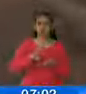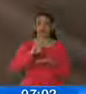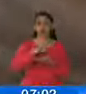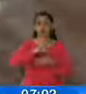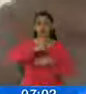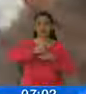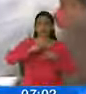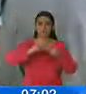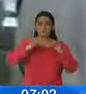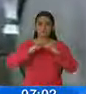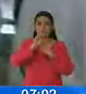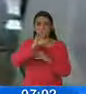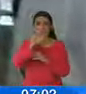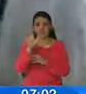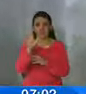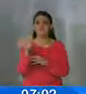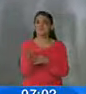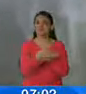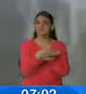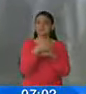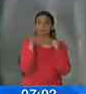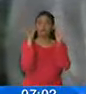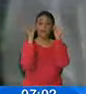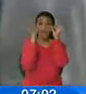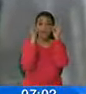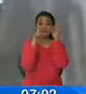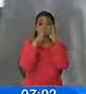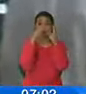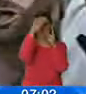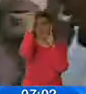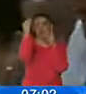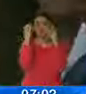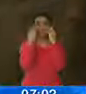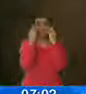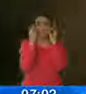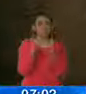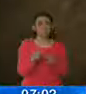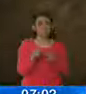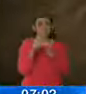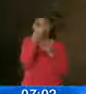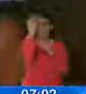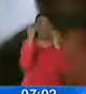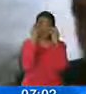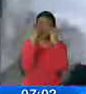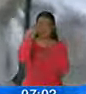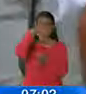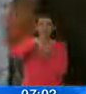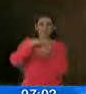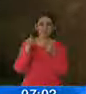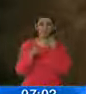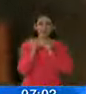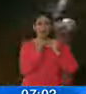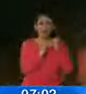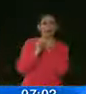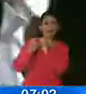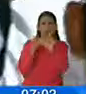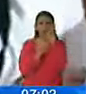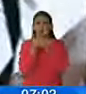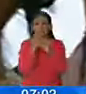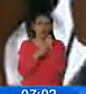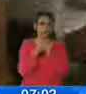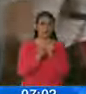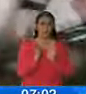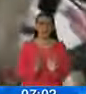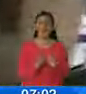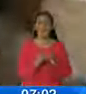Junta 23, el binomio de CREO también se acercó a las urnas. Andrés Páez depositó su voto entre empujones, gritos y varios